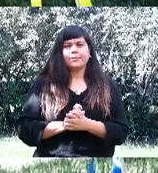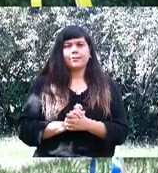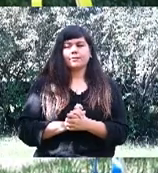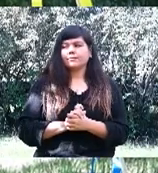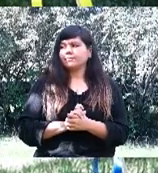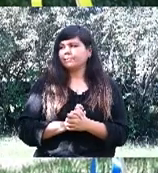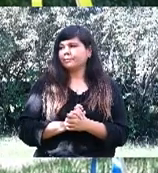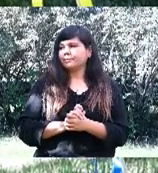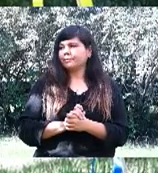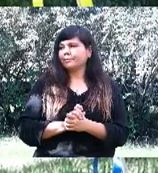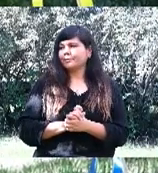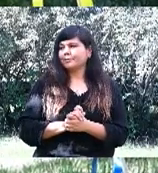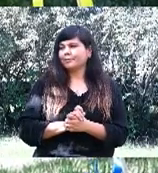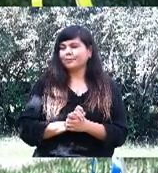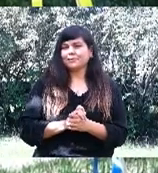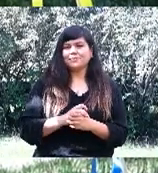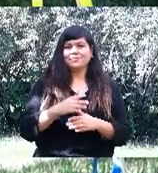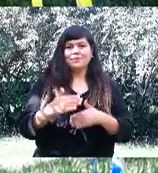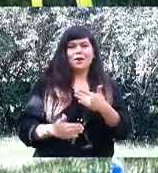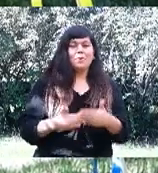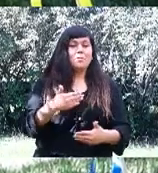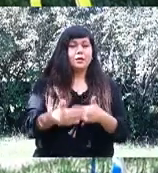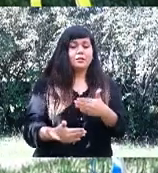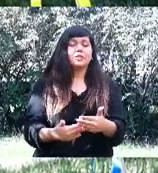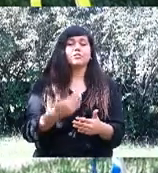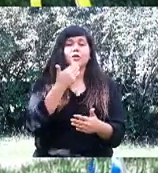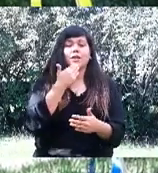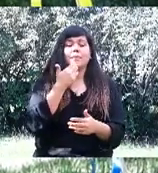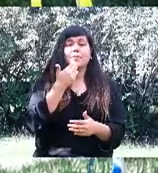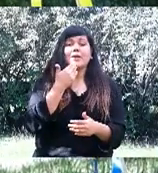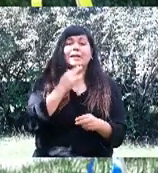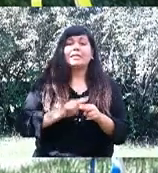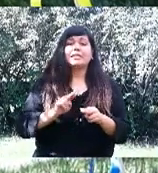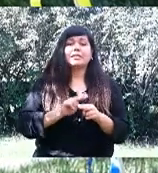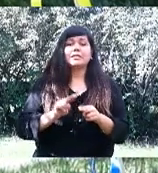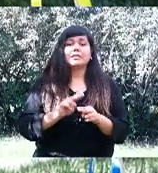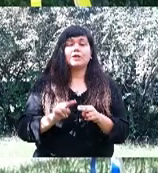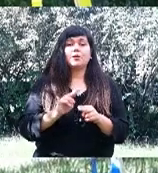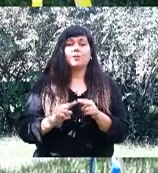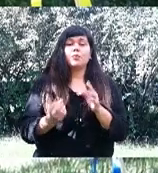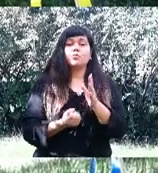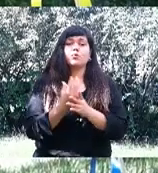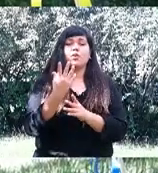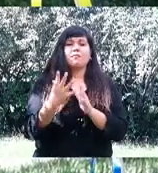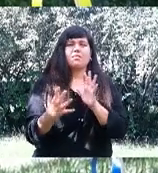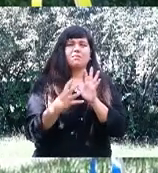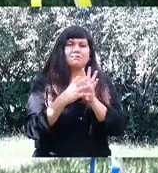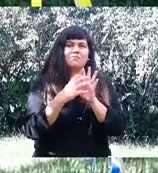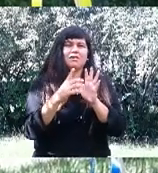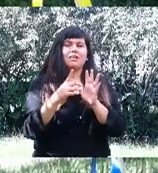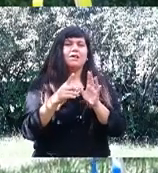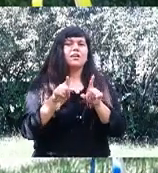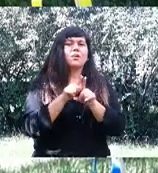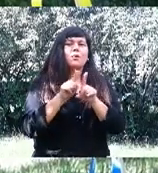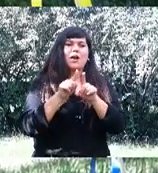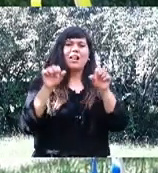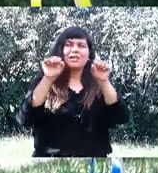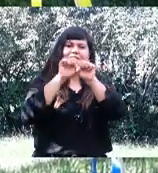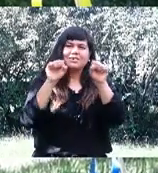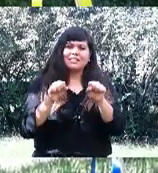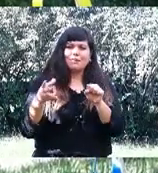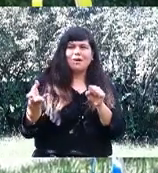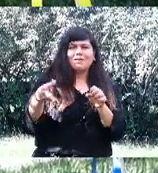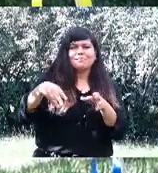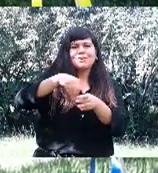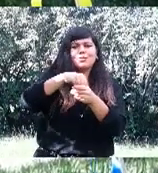Dale bueno el proceso también desarrollamos una una nueva tipografía que que articula el sistema también